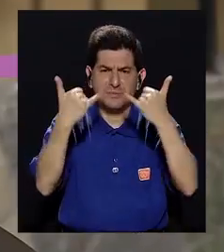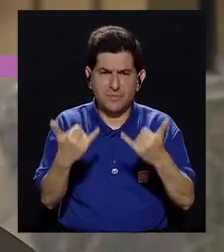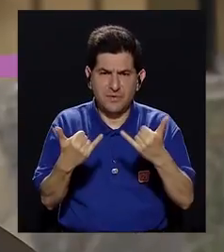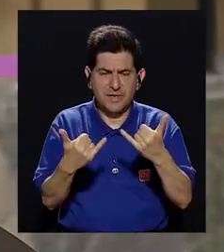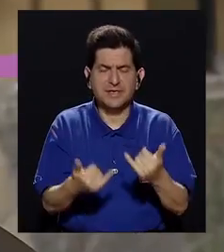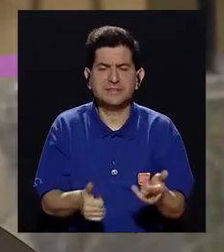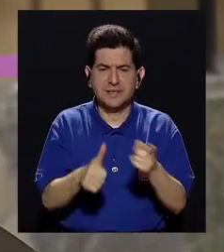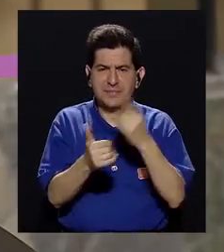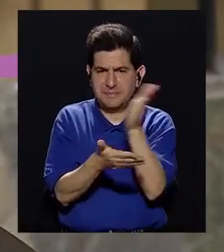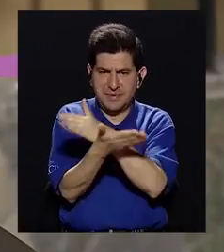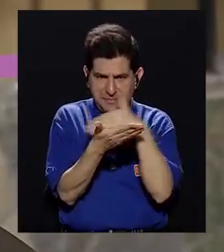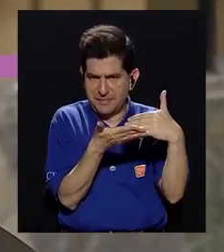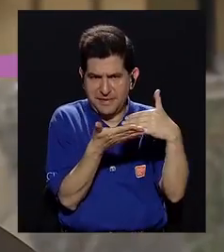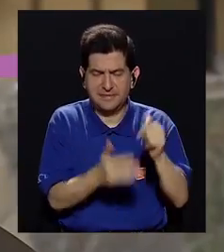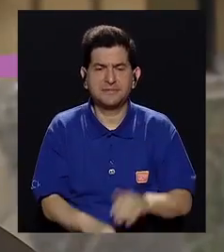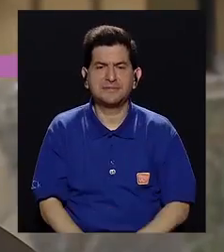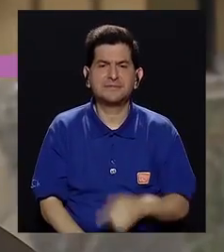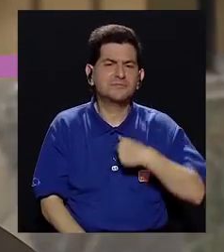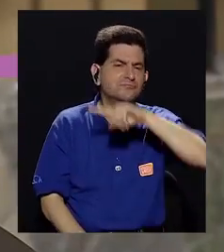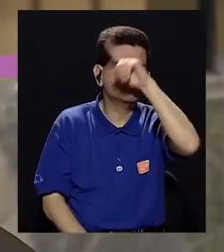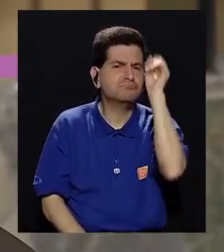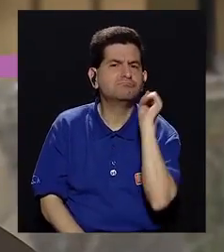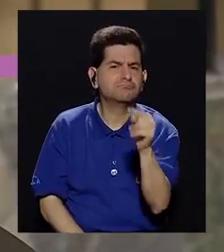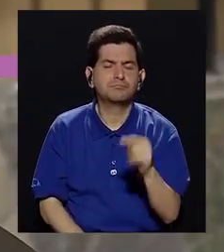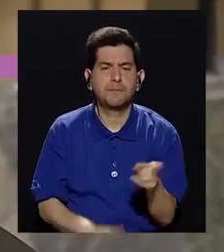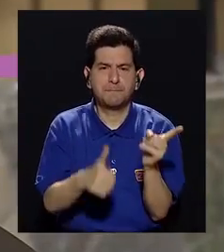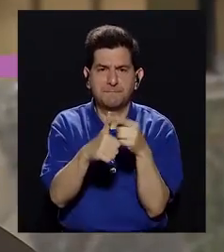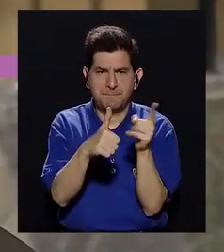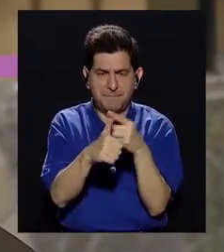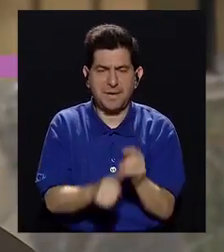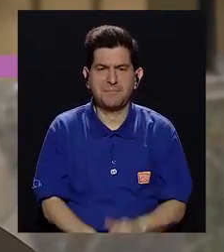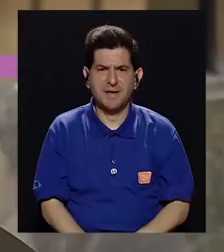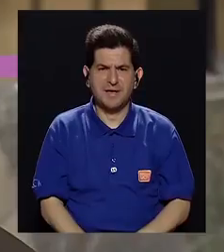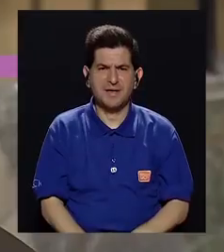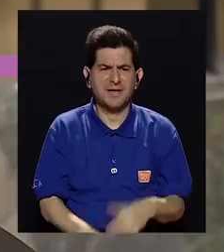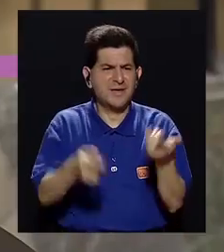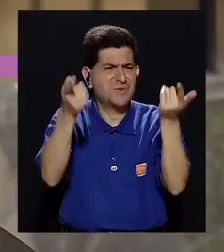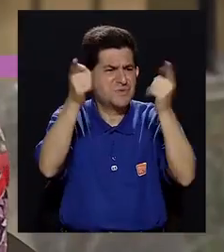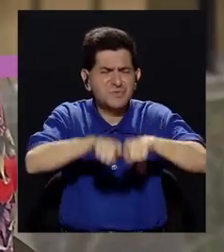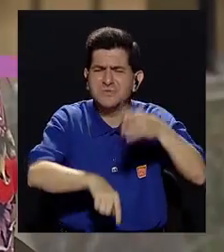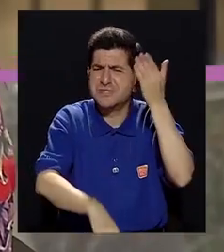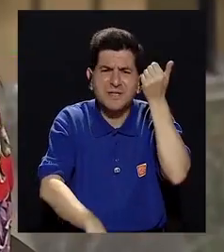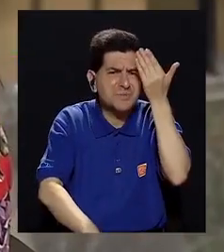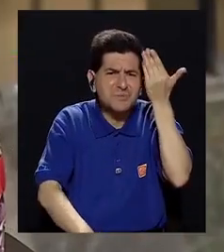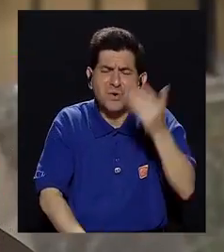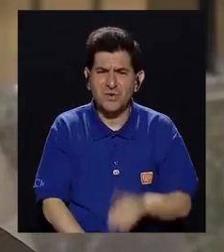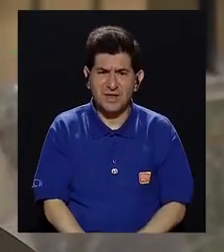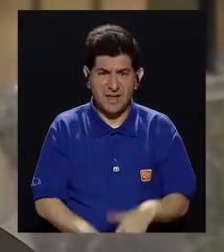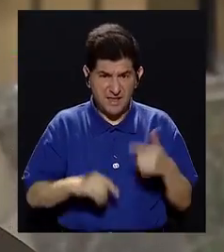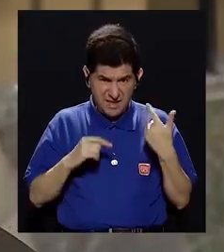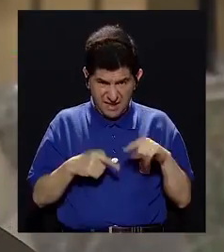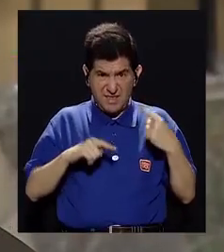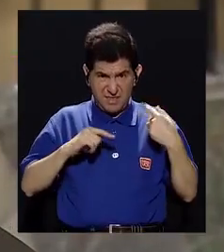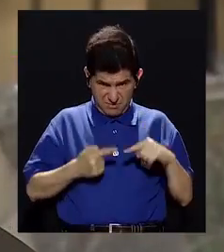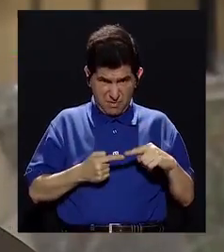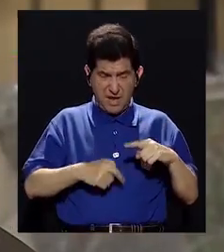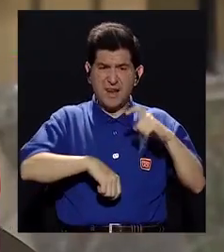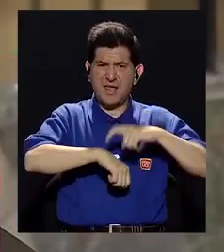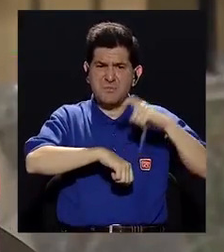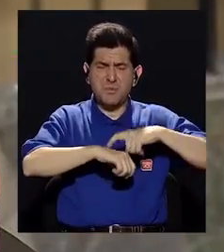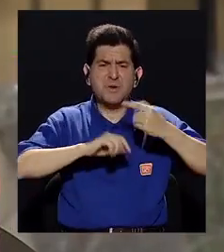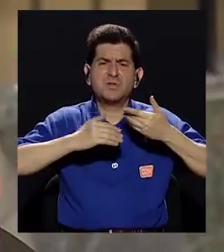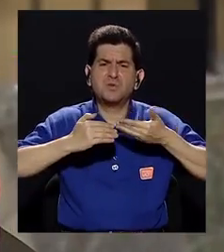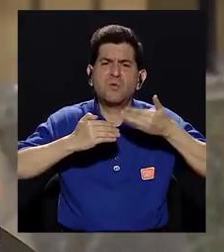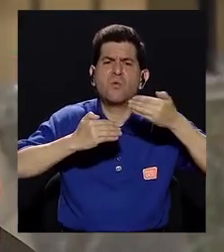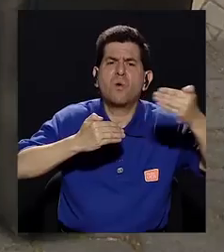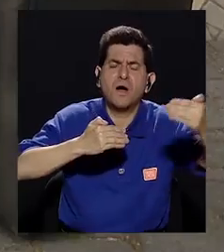tiempo para cerrar este primer segmento y quisiera preguntarle, número uno, ¿por qué se produce esto? ¿Y esto duele? ¿Y en qué momento es